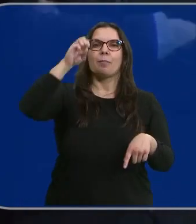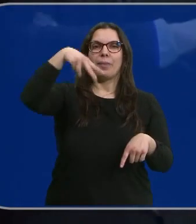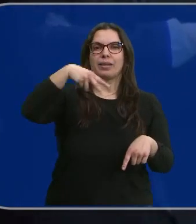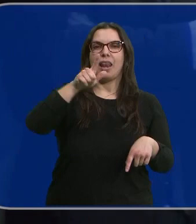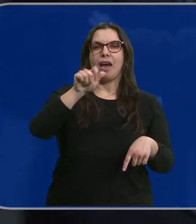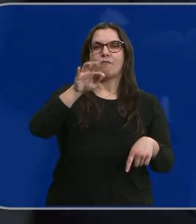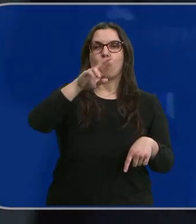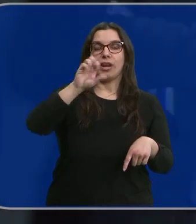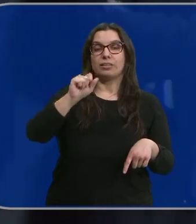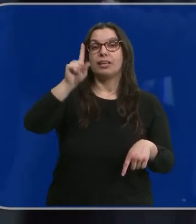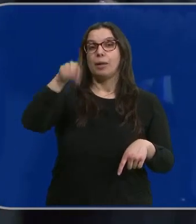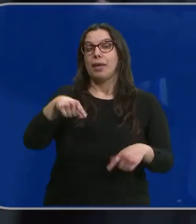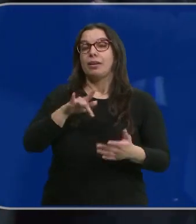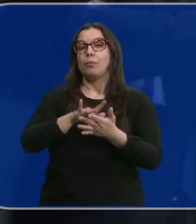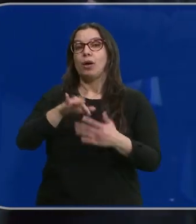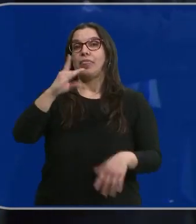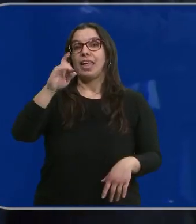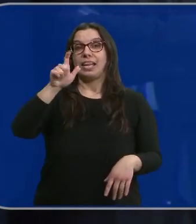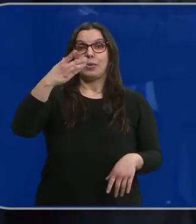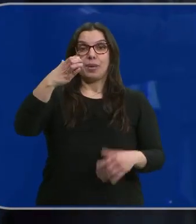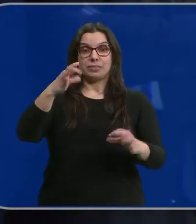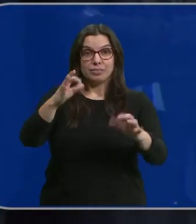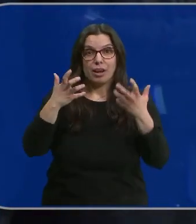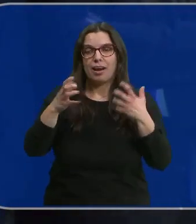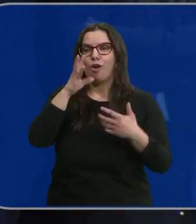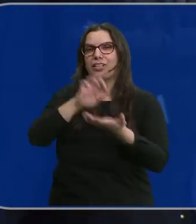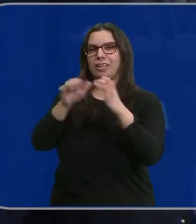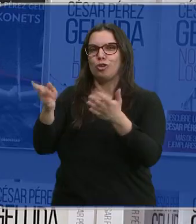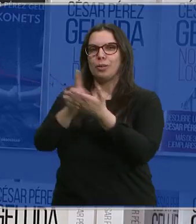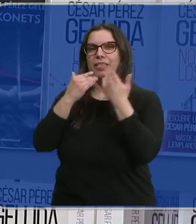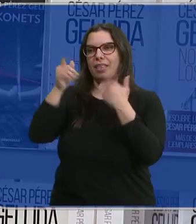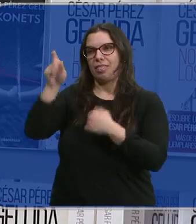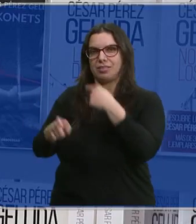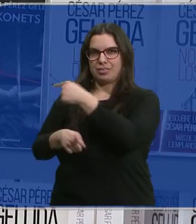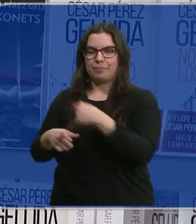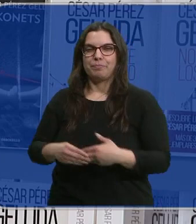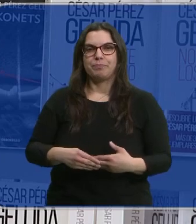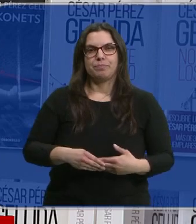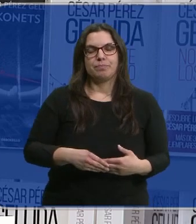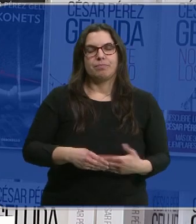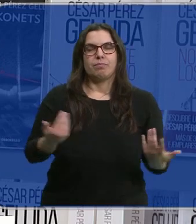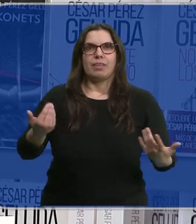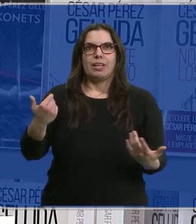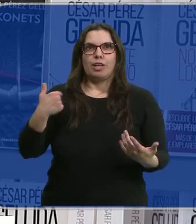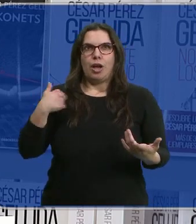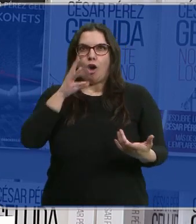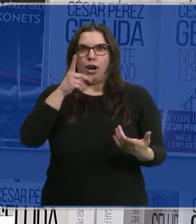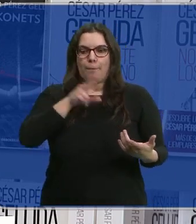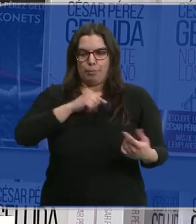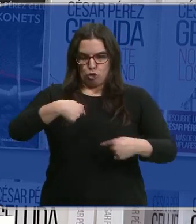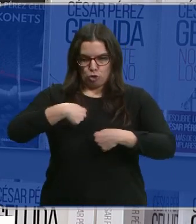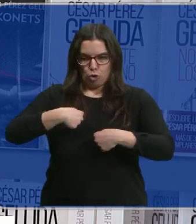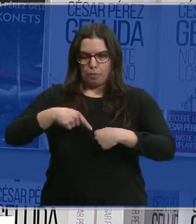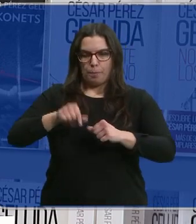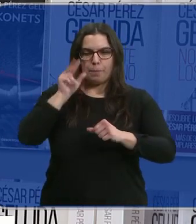por sexta vez con César Pérez Gellida. Formar parte de esa lista, cuando tú la lees y